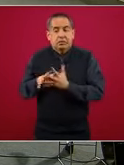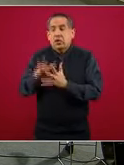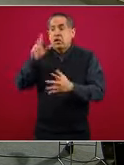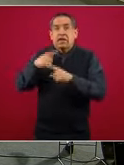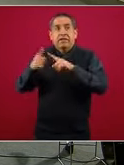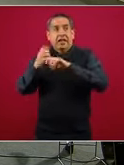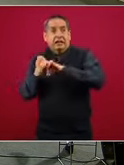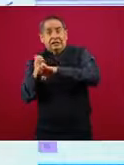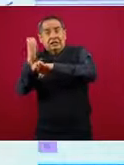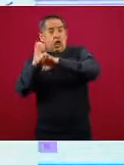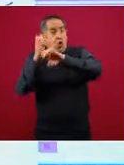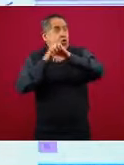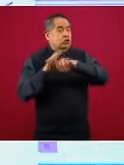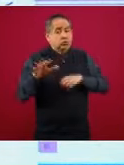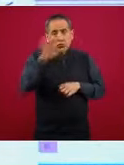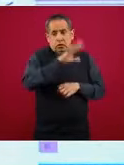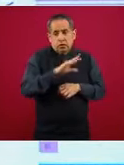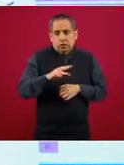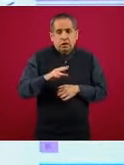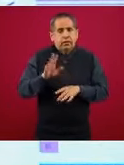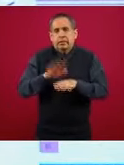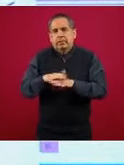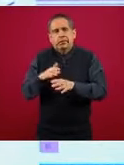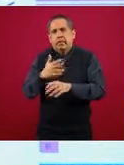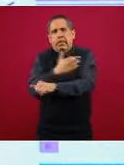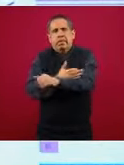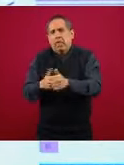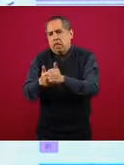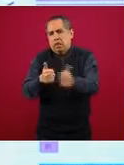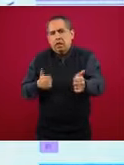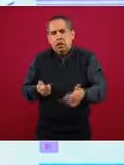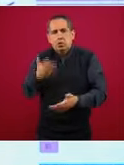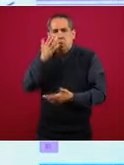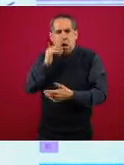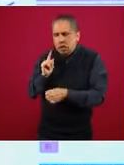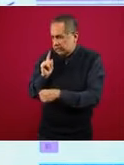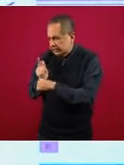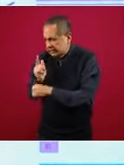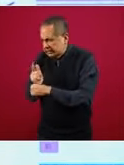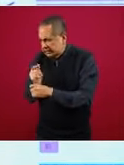las entidades federativas tienen un rezago de diagnóstico.